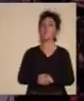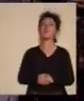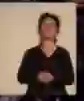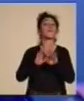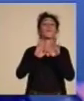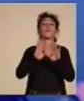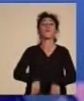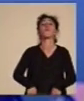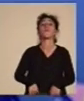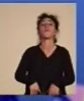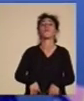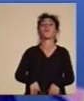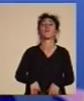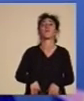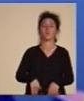Y por último,